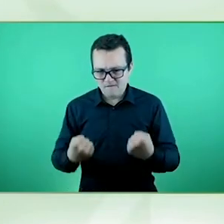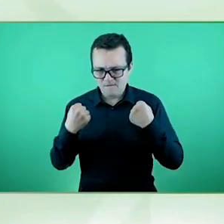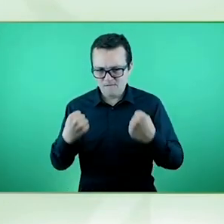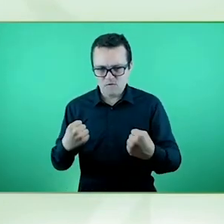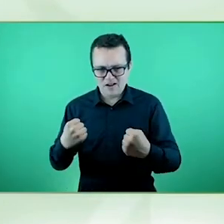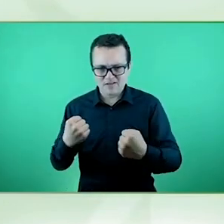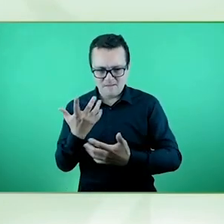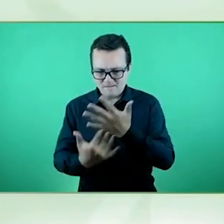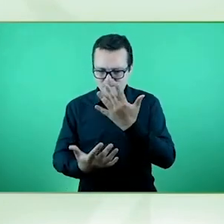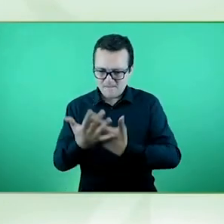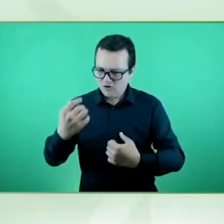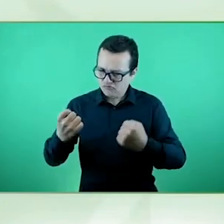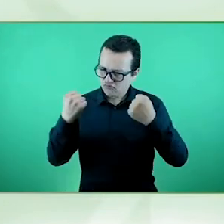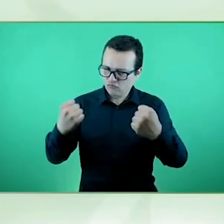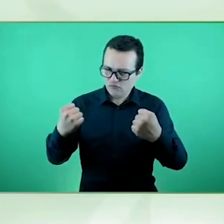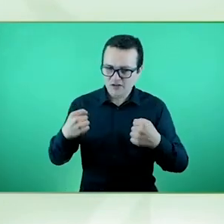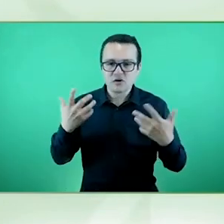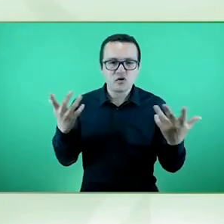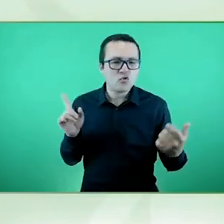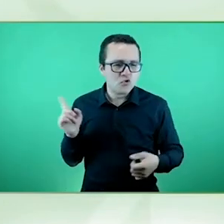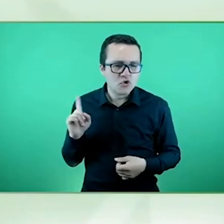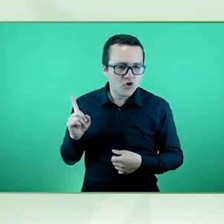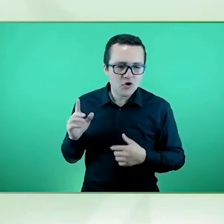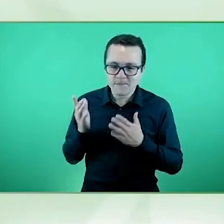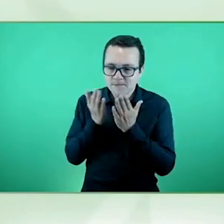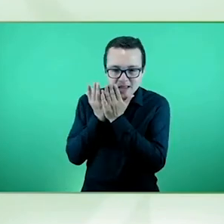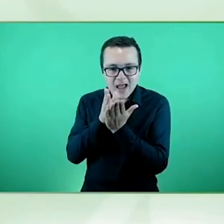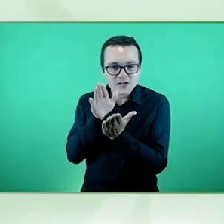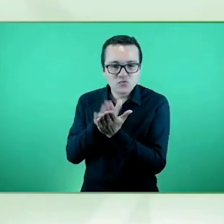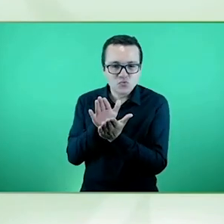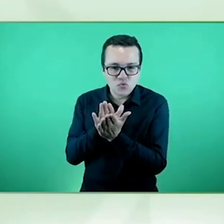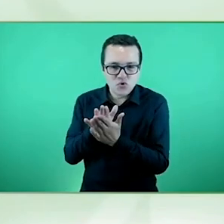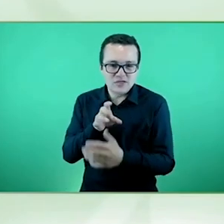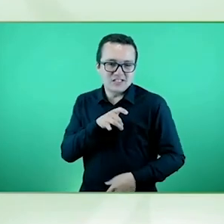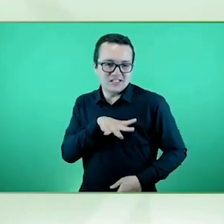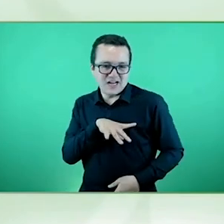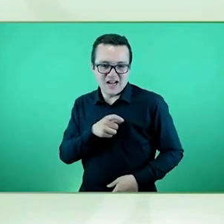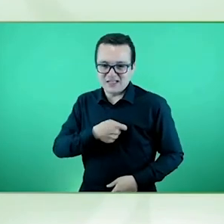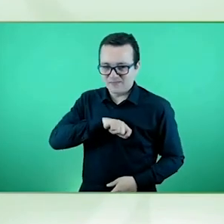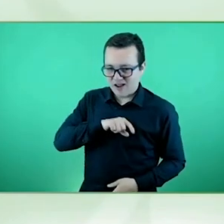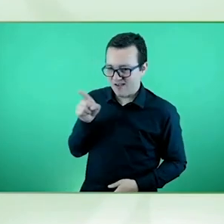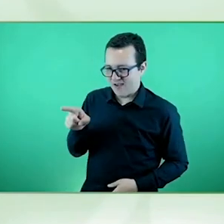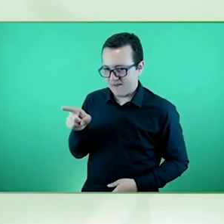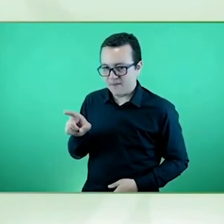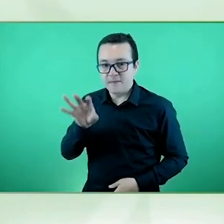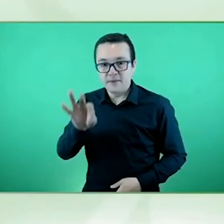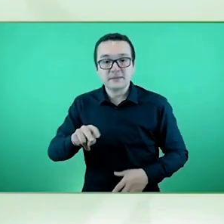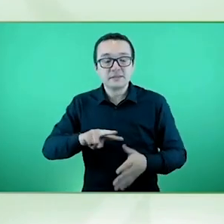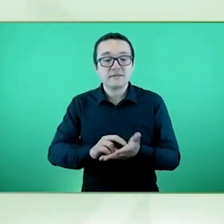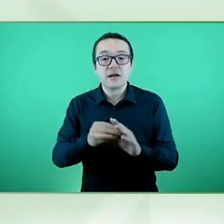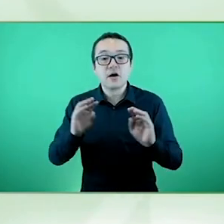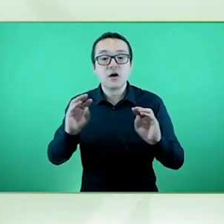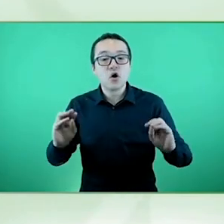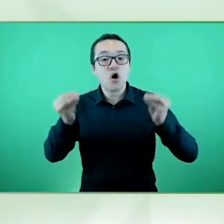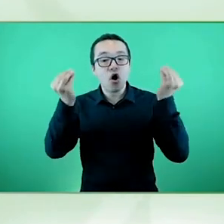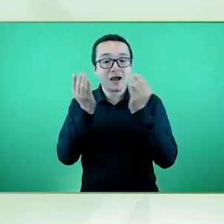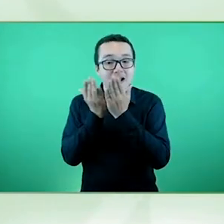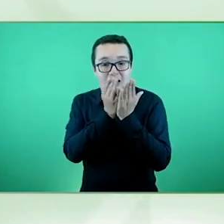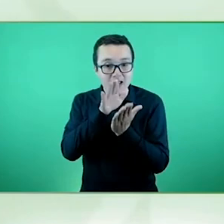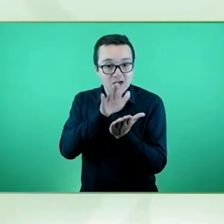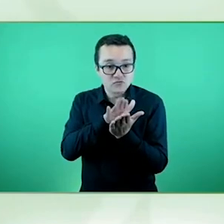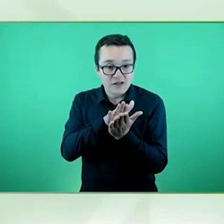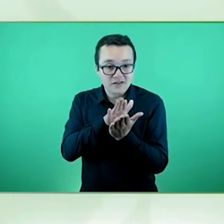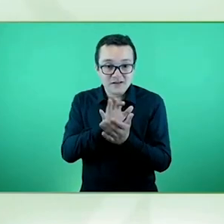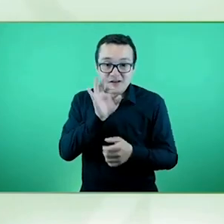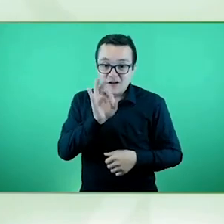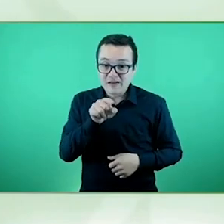Chile España, donde los estudiantes, donde los jóvenes estudiaron, siendo esta escuela la principal red de apoyo